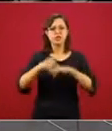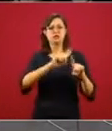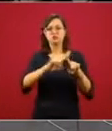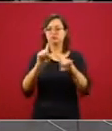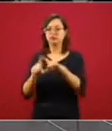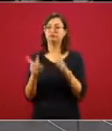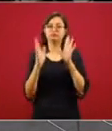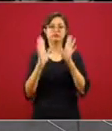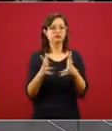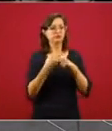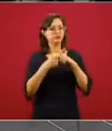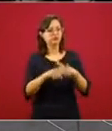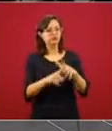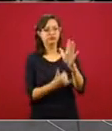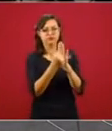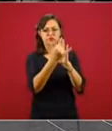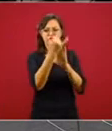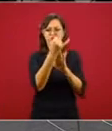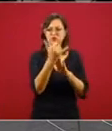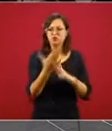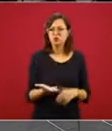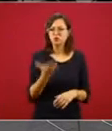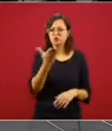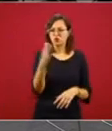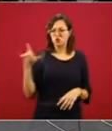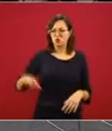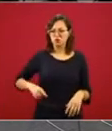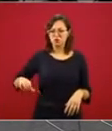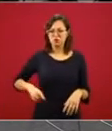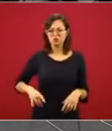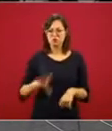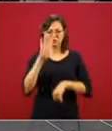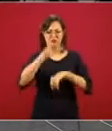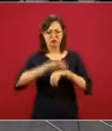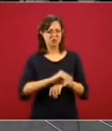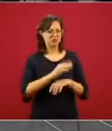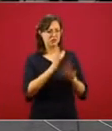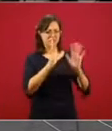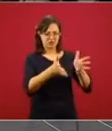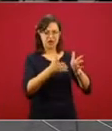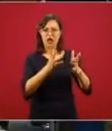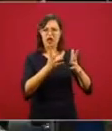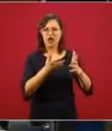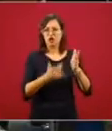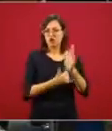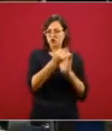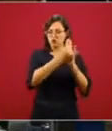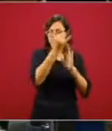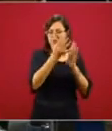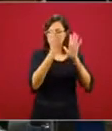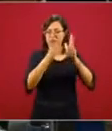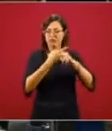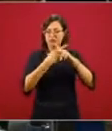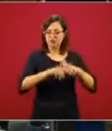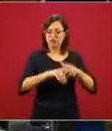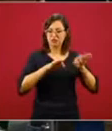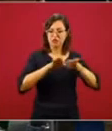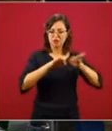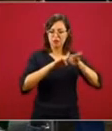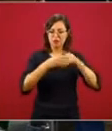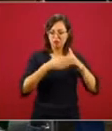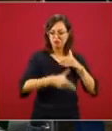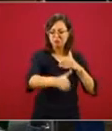gobierno de usted estaría a favor de que sí trabajen estas que ya están pues en fase